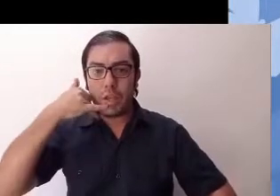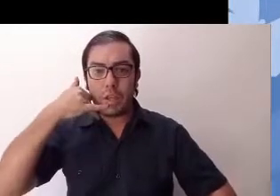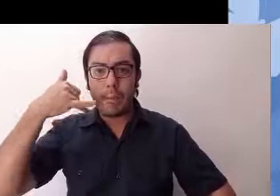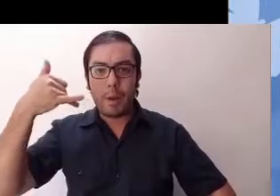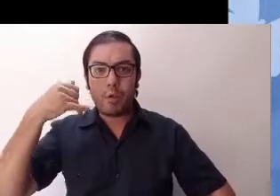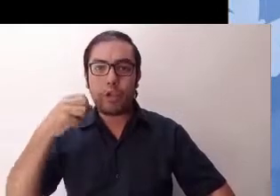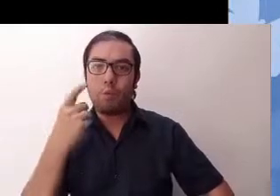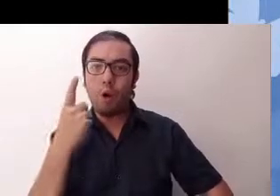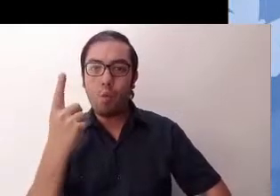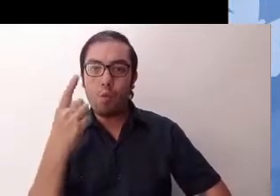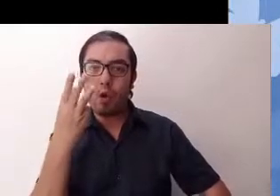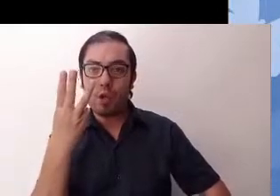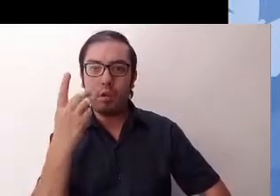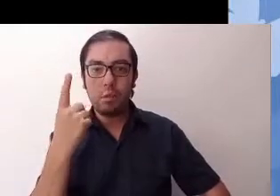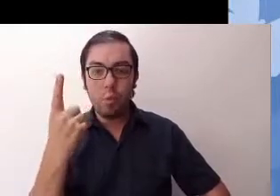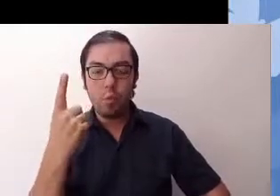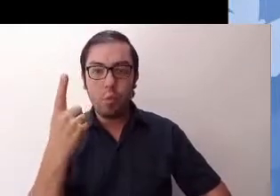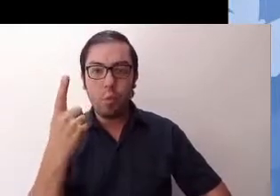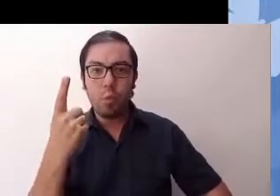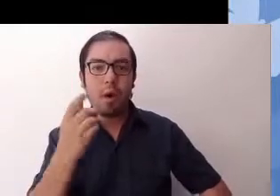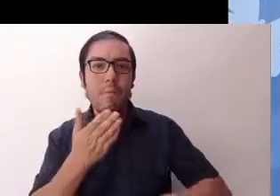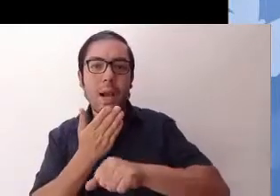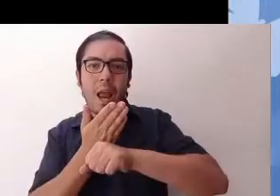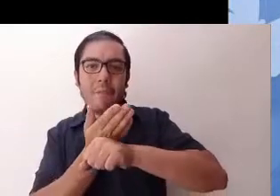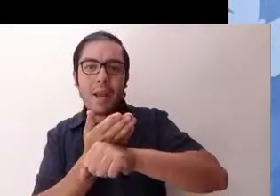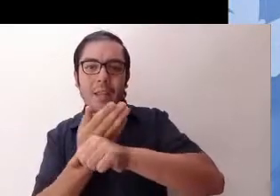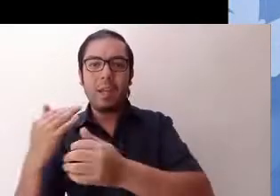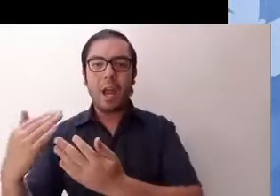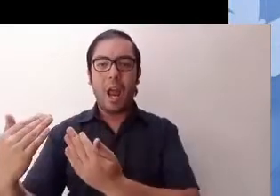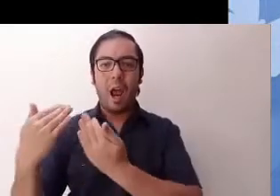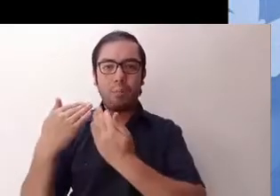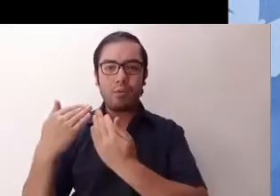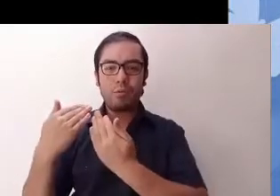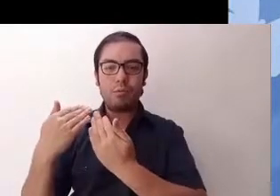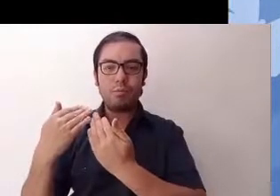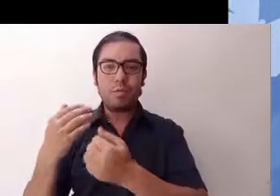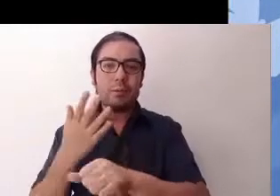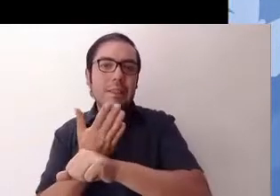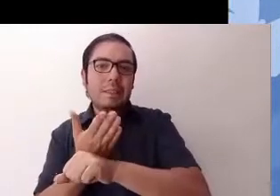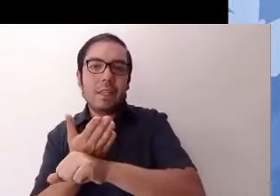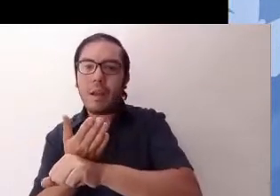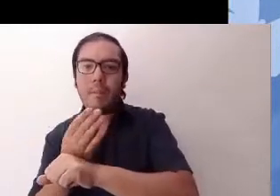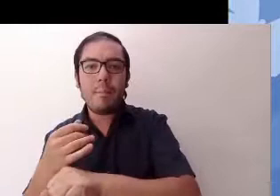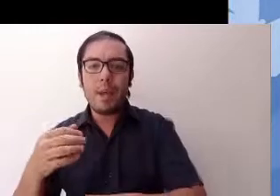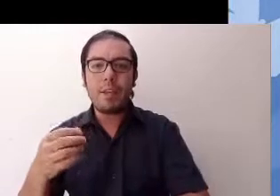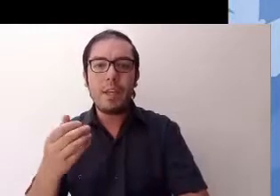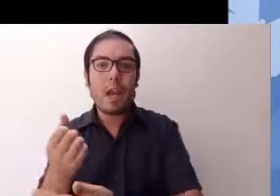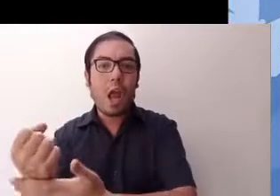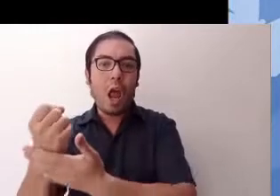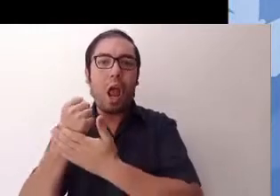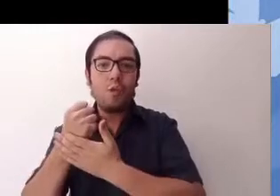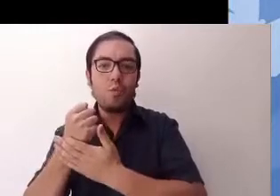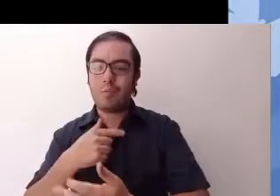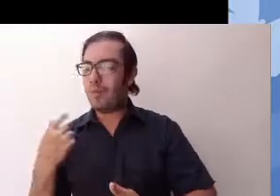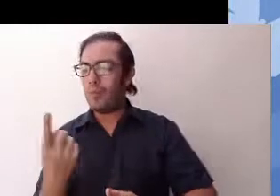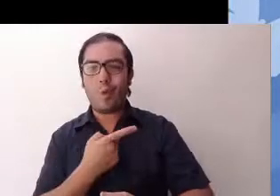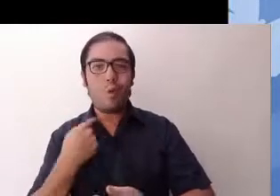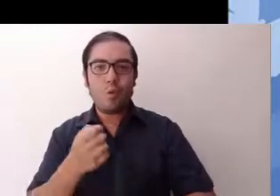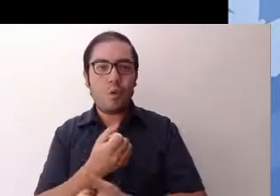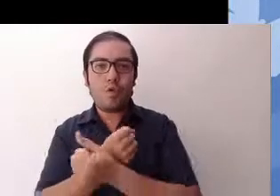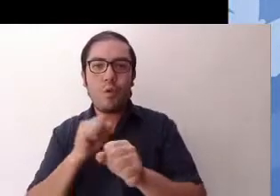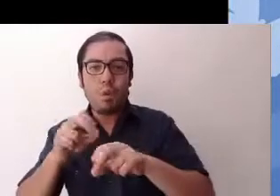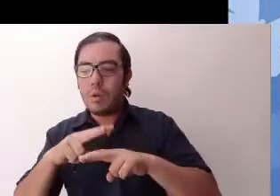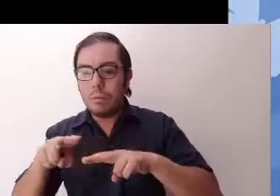hacemos? Llamando al 131 para pedir apoyo. Nosotros no podemos hacernos cargo de todo, por lo tanto es